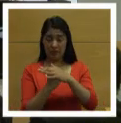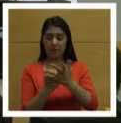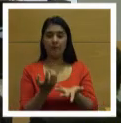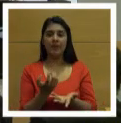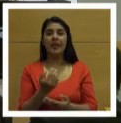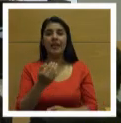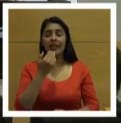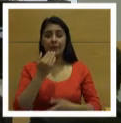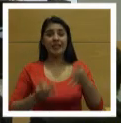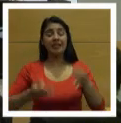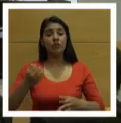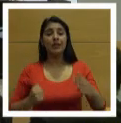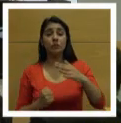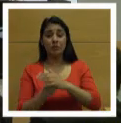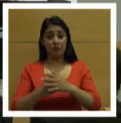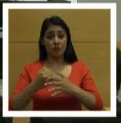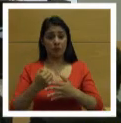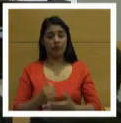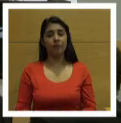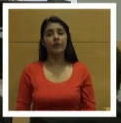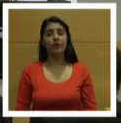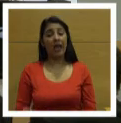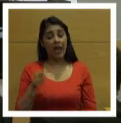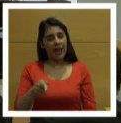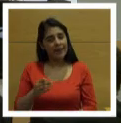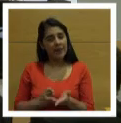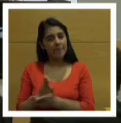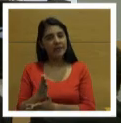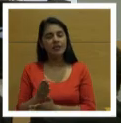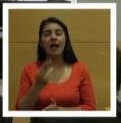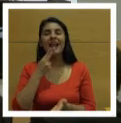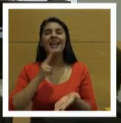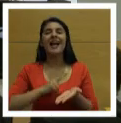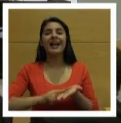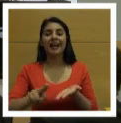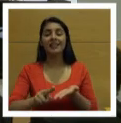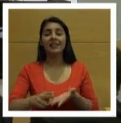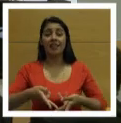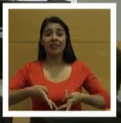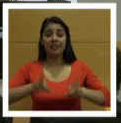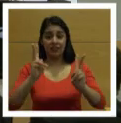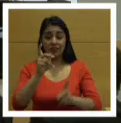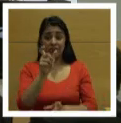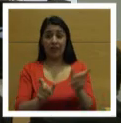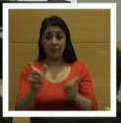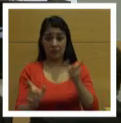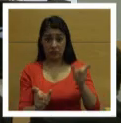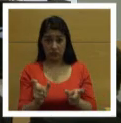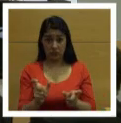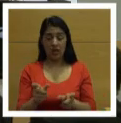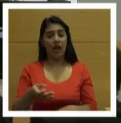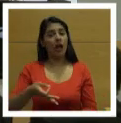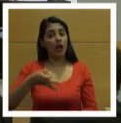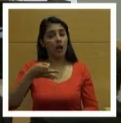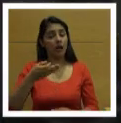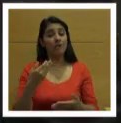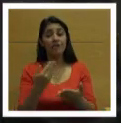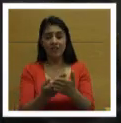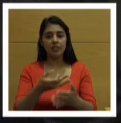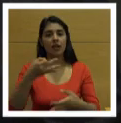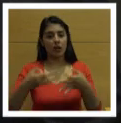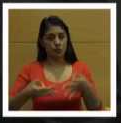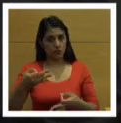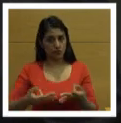Tribunales Supremos de Justicia, surge la Carta de los Derechos de las Personas ante la Justicia en el